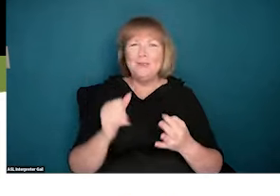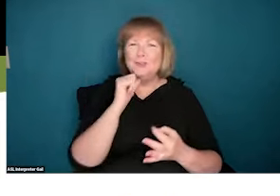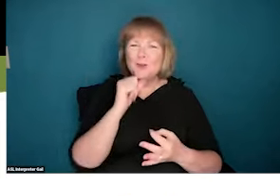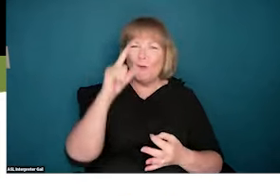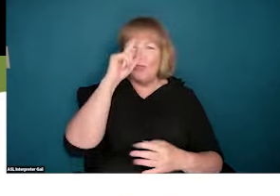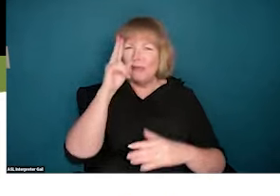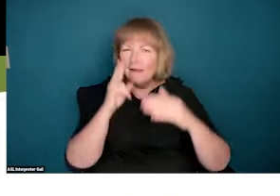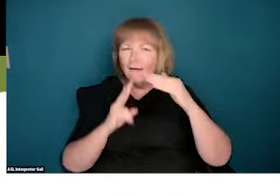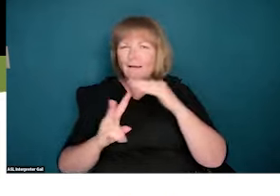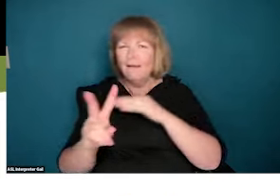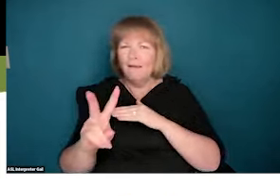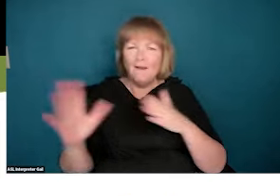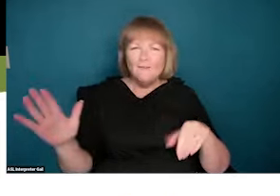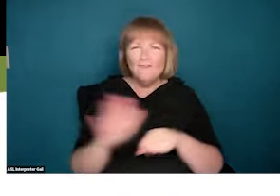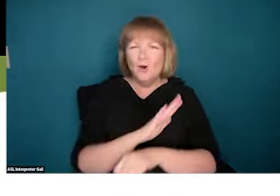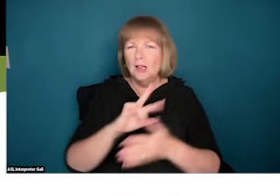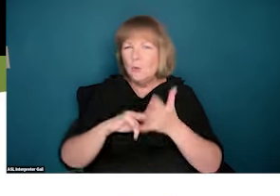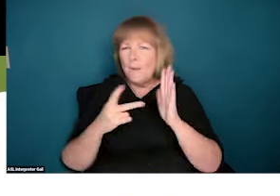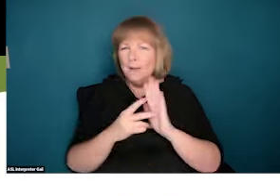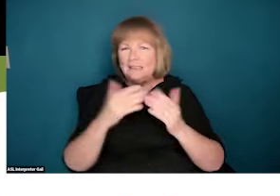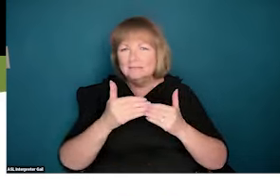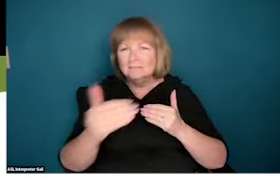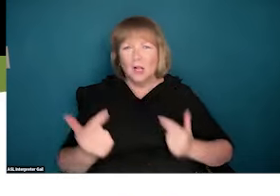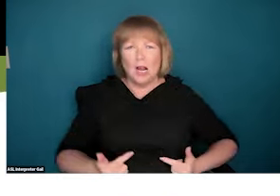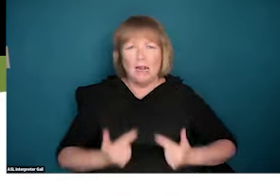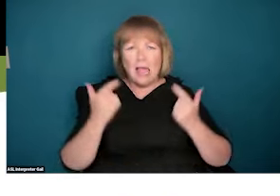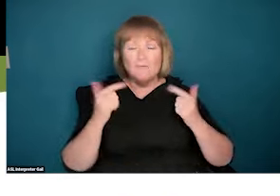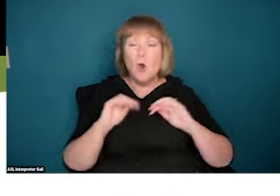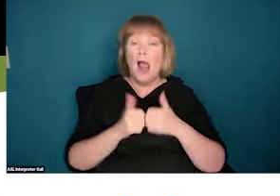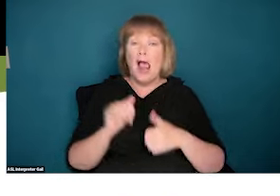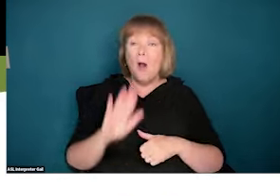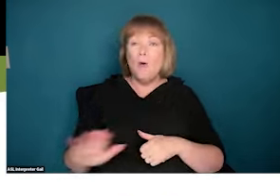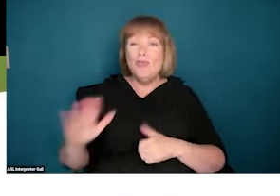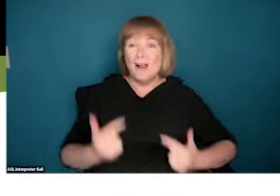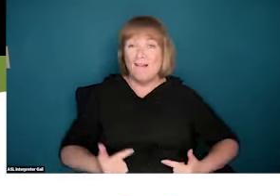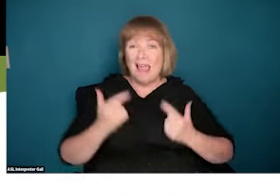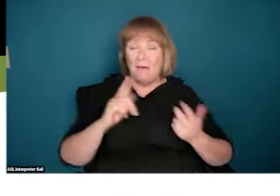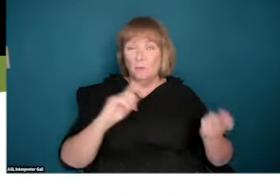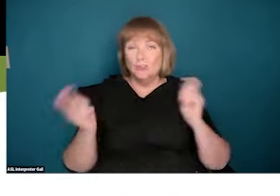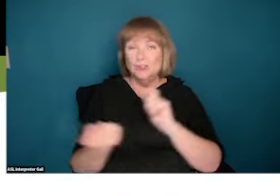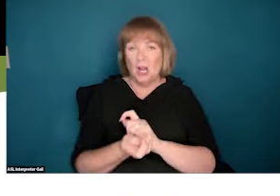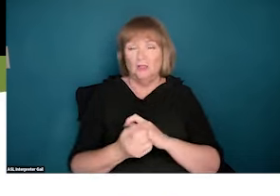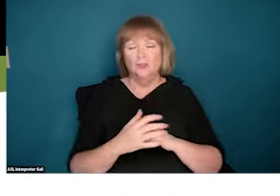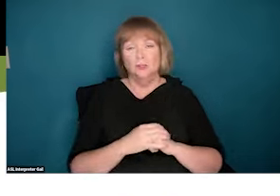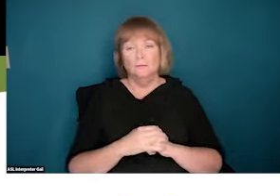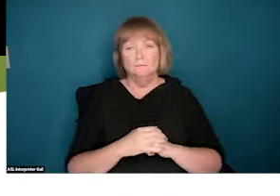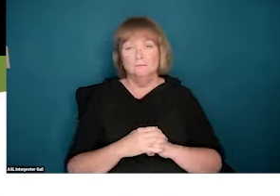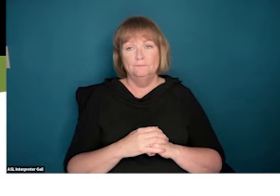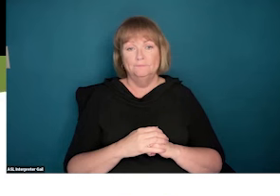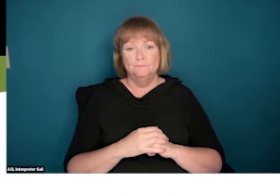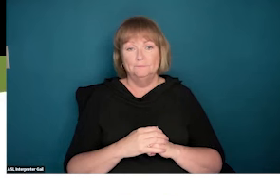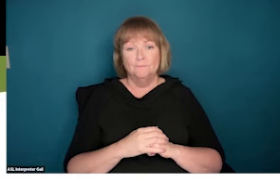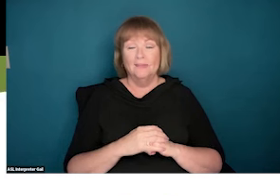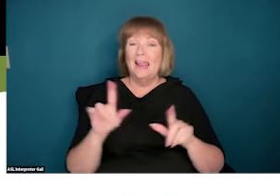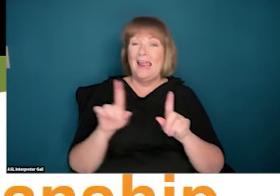decisión específica, pero muy frecuentemente las familias no están pensando completamente en todo el contexto de sus